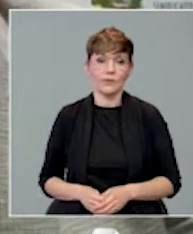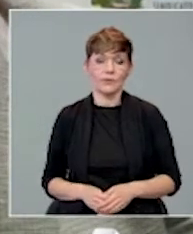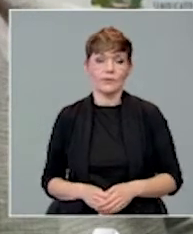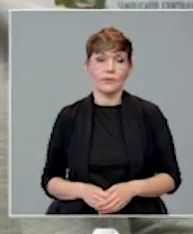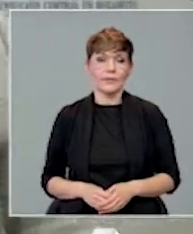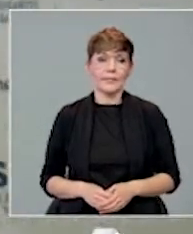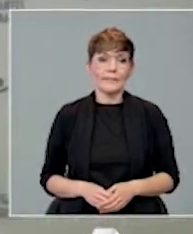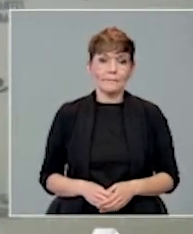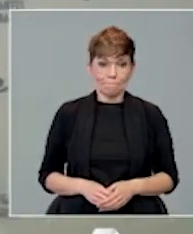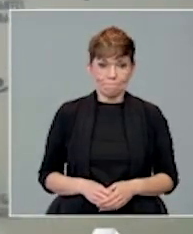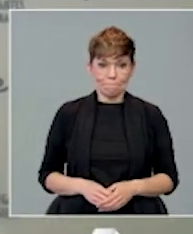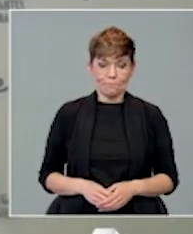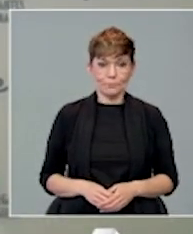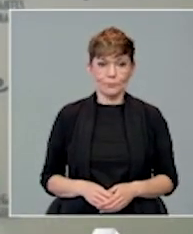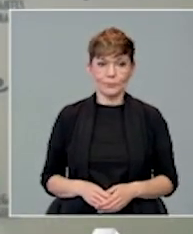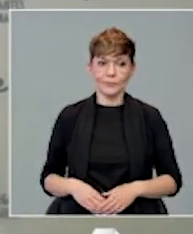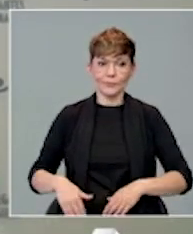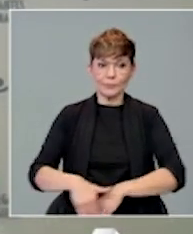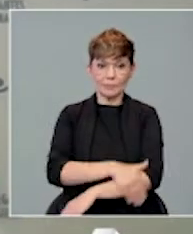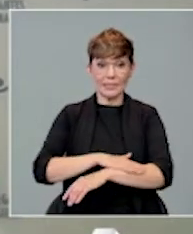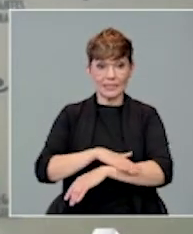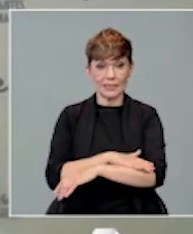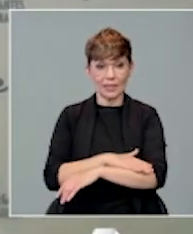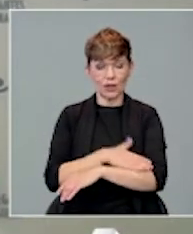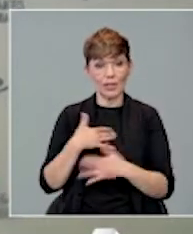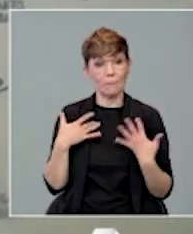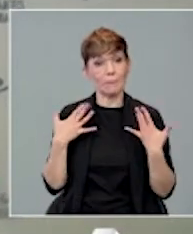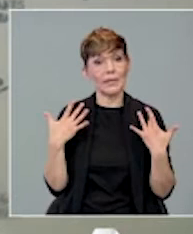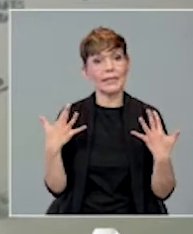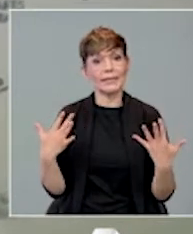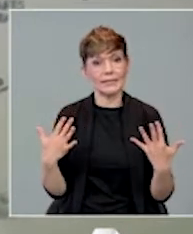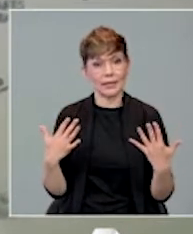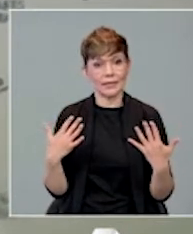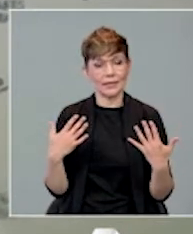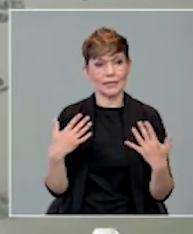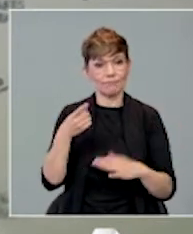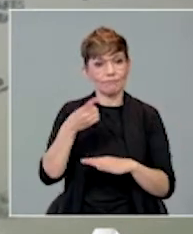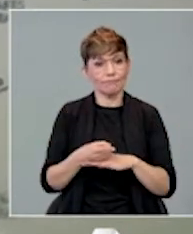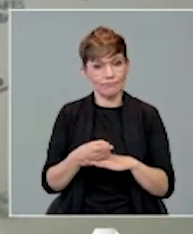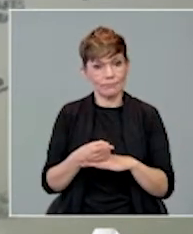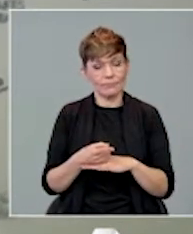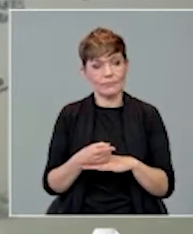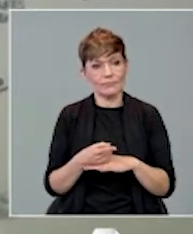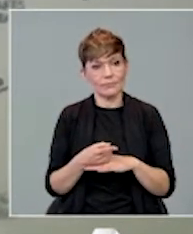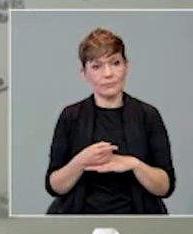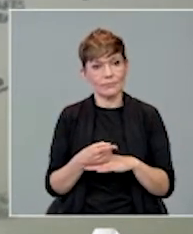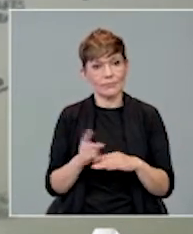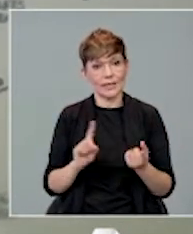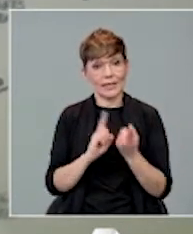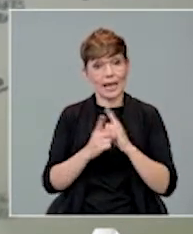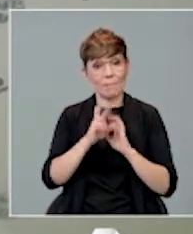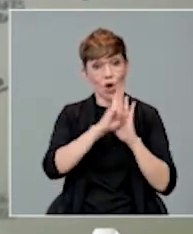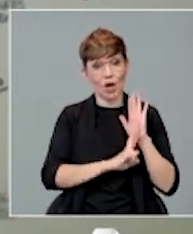el ministerio está intentando a toda prisa imponer un cambio en las reglas de